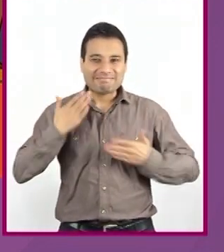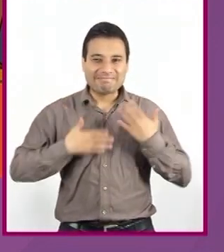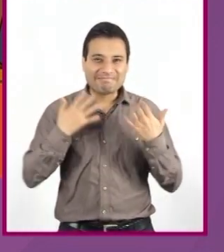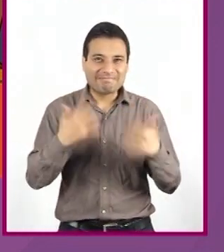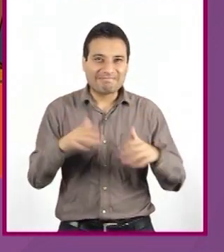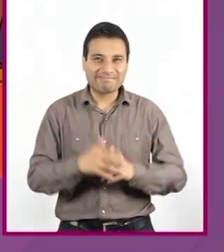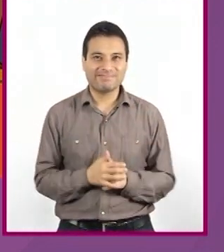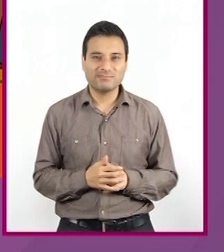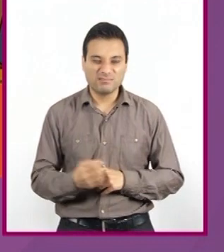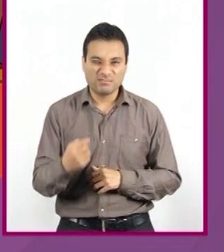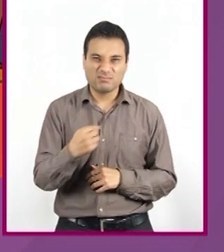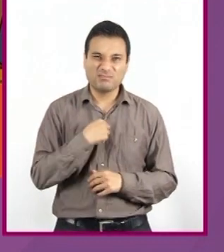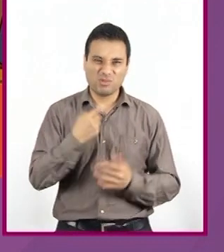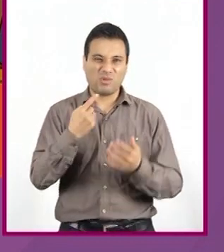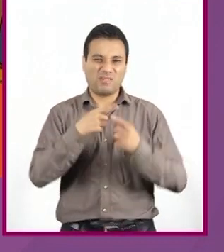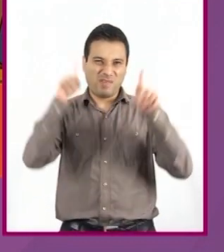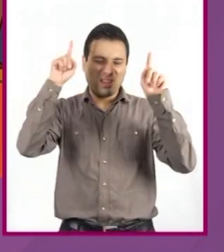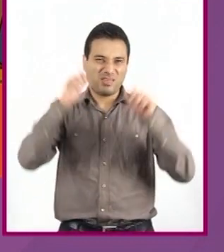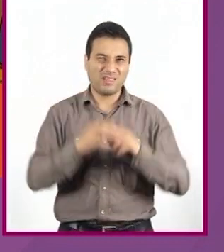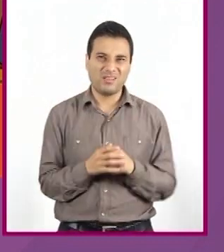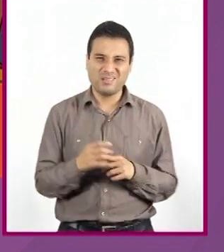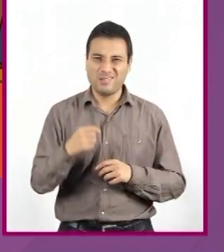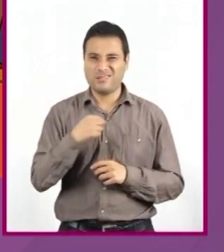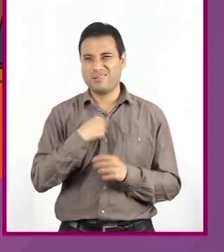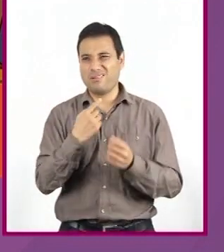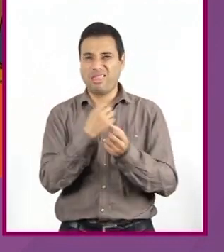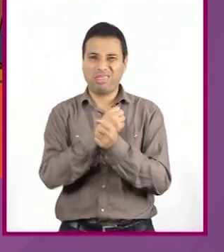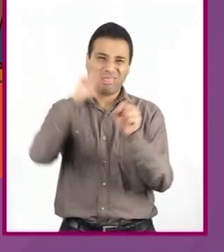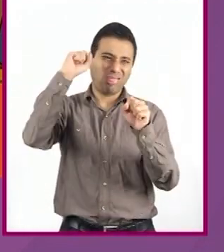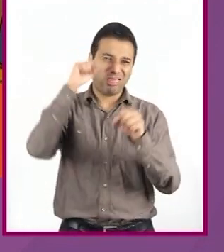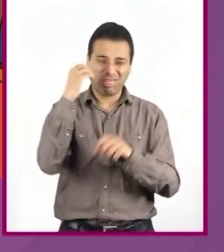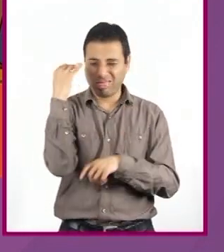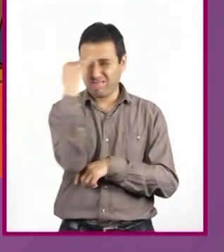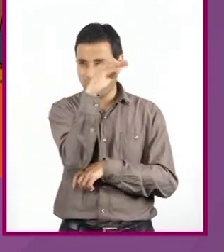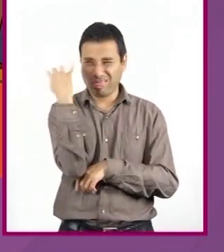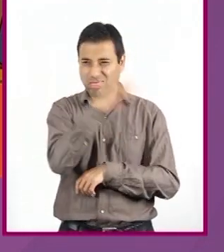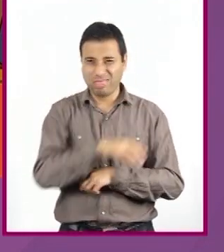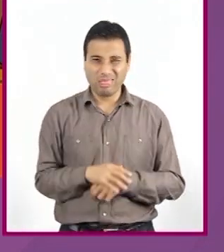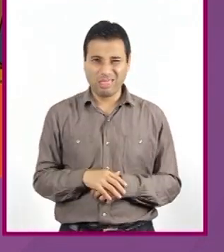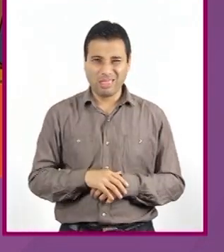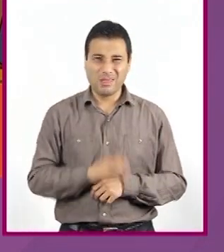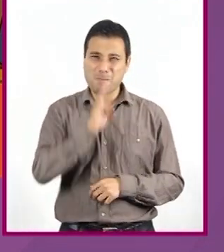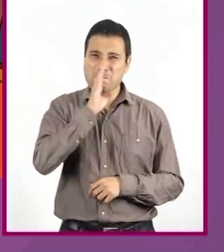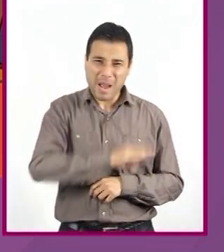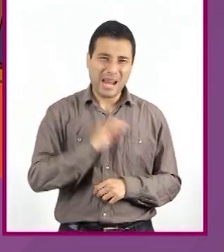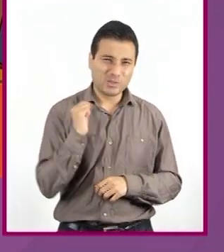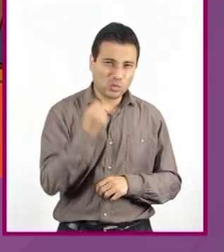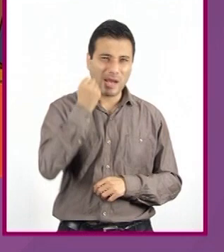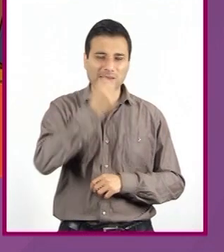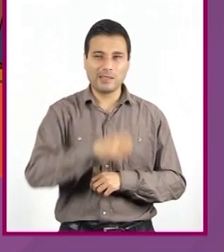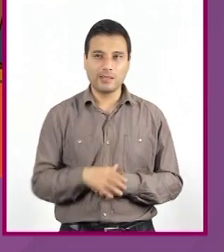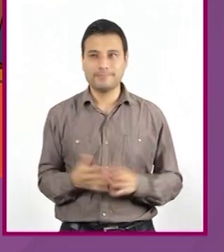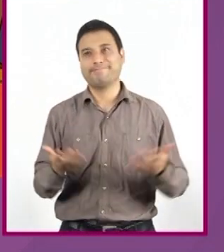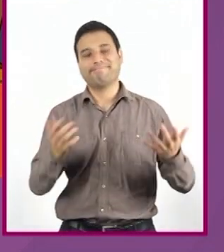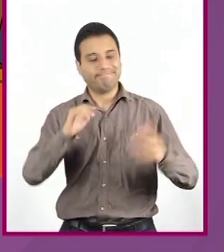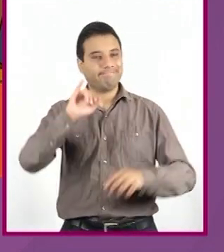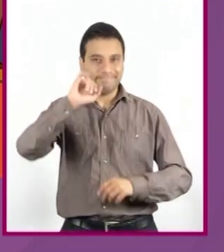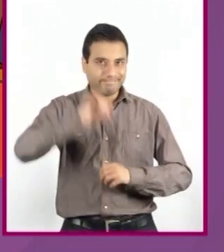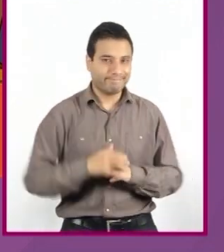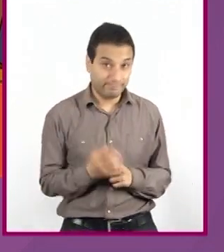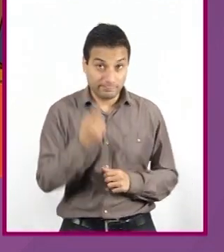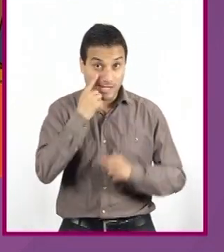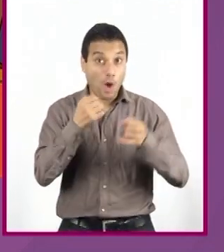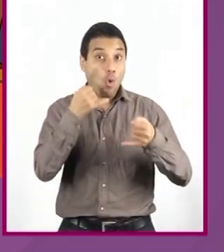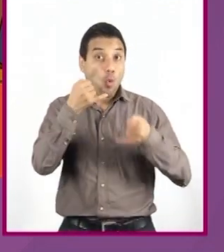como yo! ¡Soy un Cupertino muy desdichado! Bueno, Cupertino desdichado. Mira, el juego